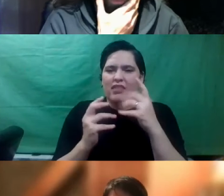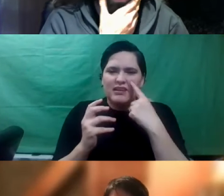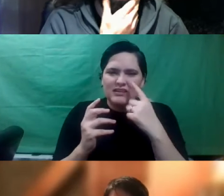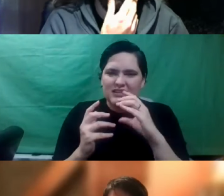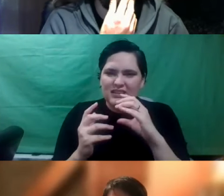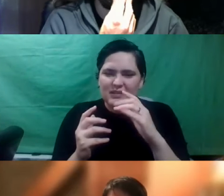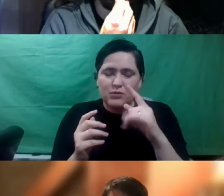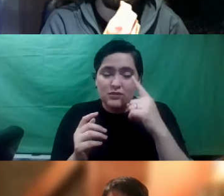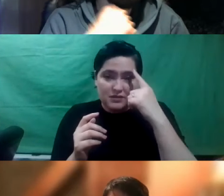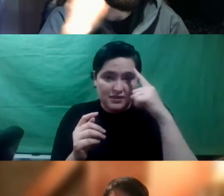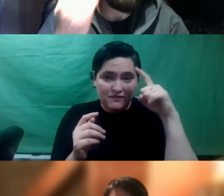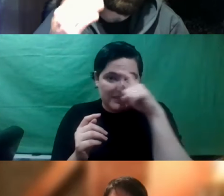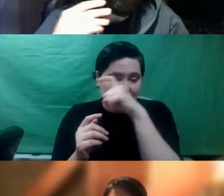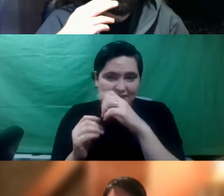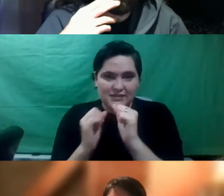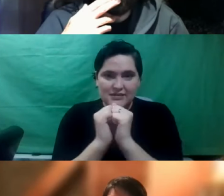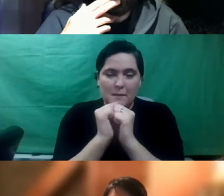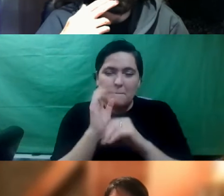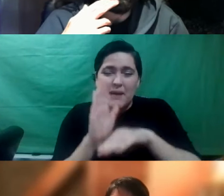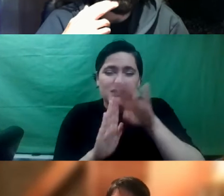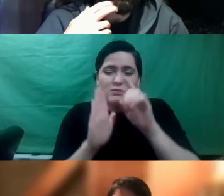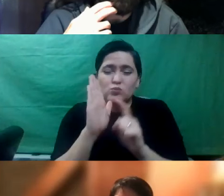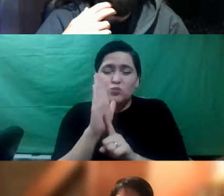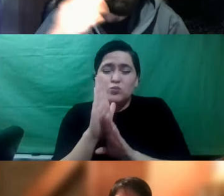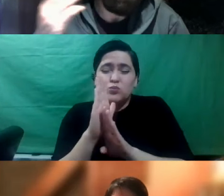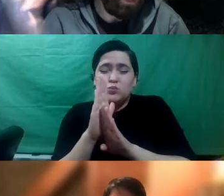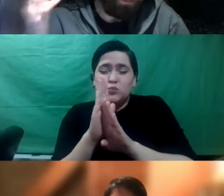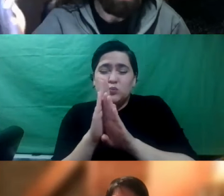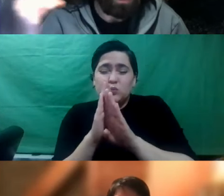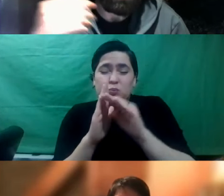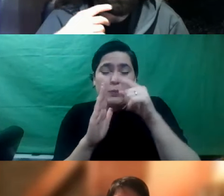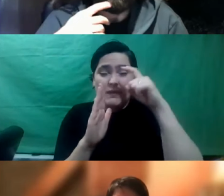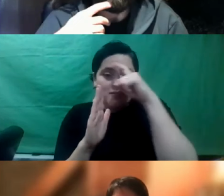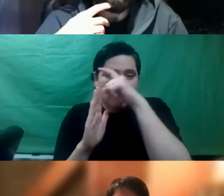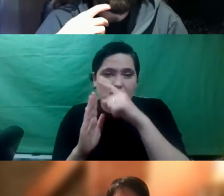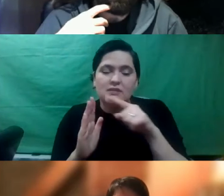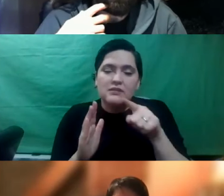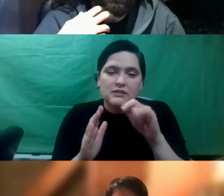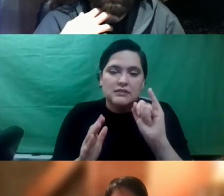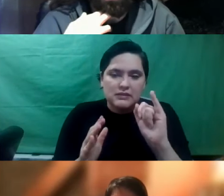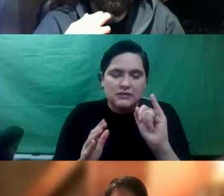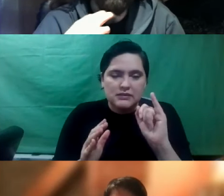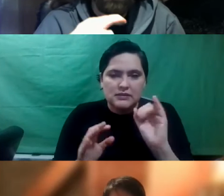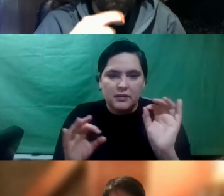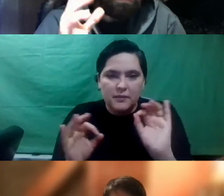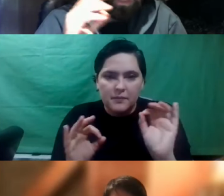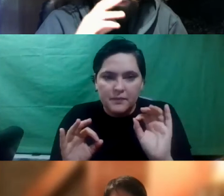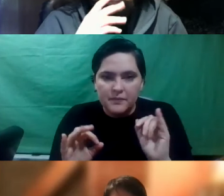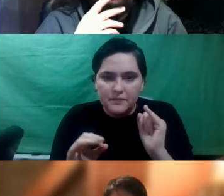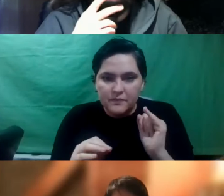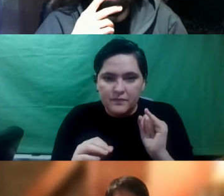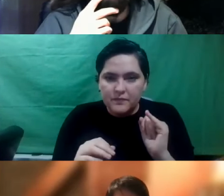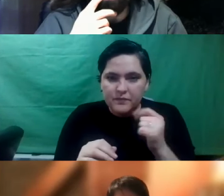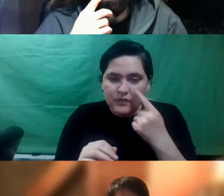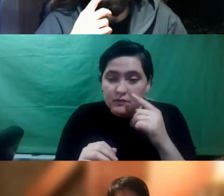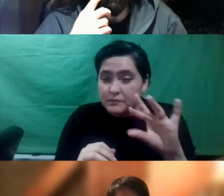como para ubicar sus puntos críticos, pero desde ciertas perspectivas analíticas se ha propuesto que sí, y se ha evidenciado